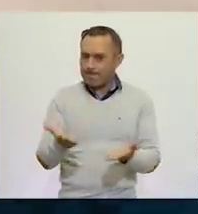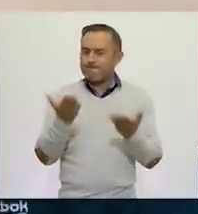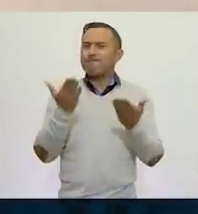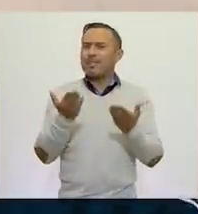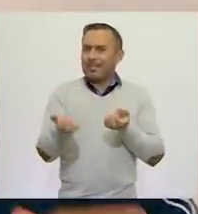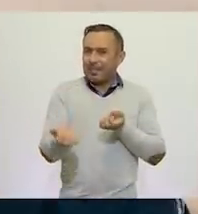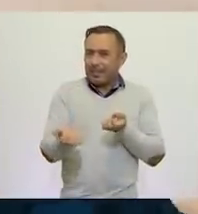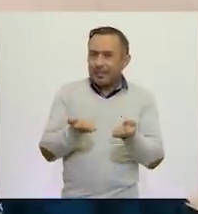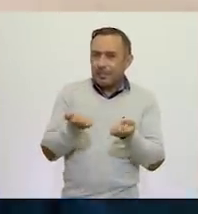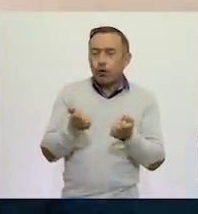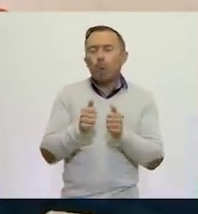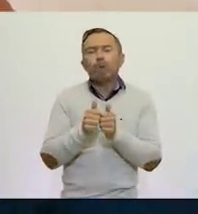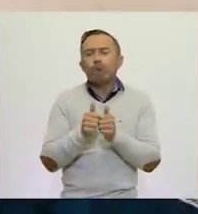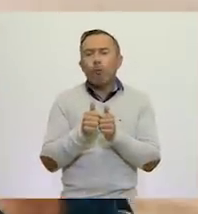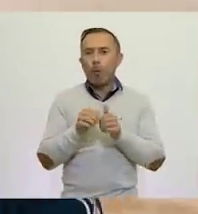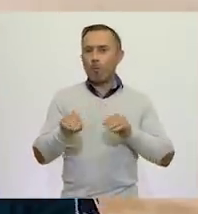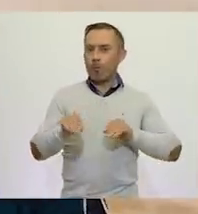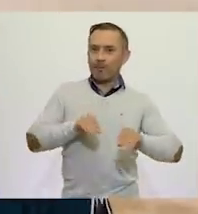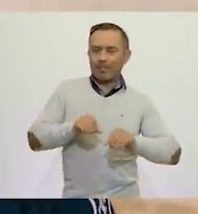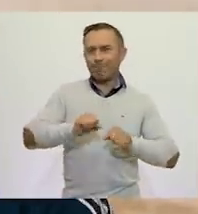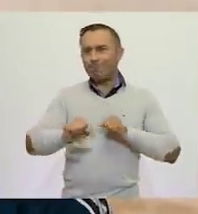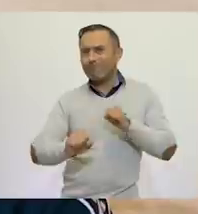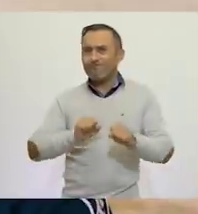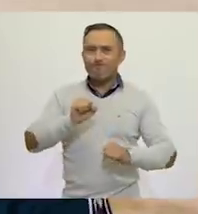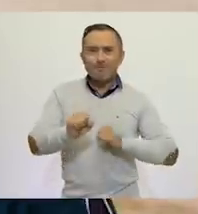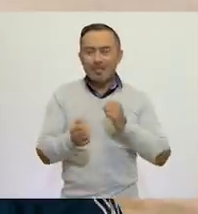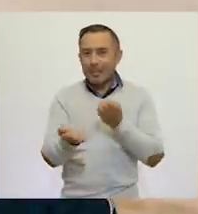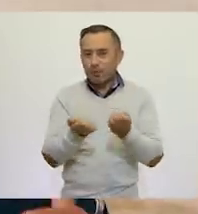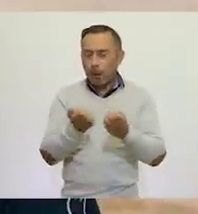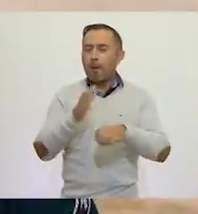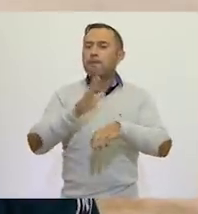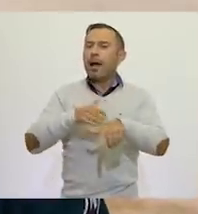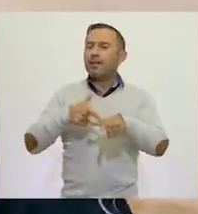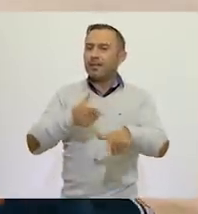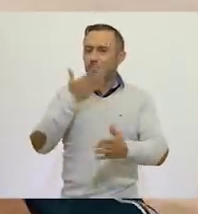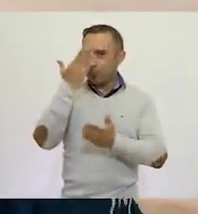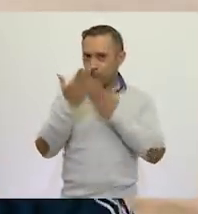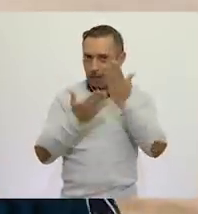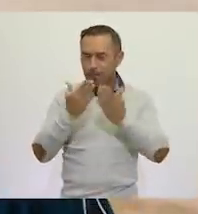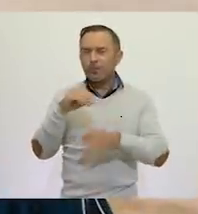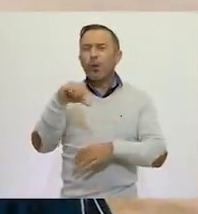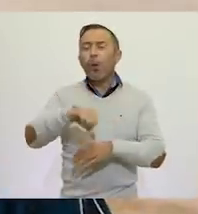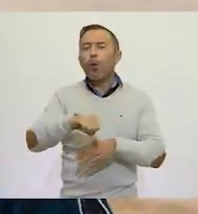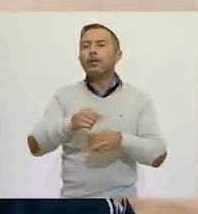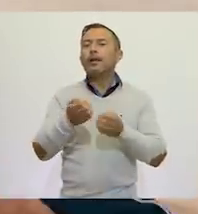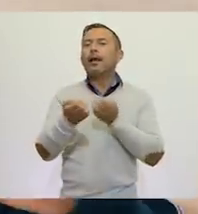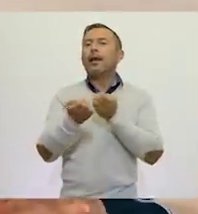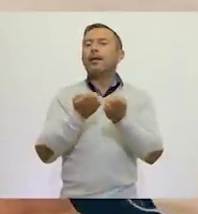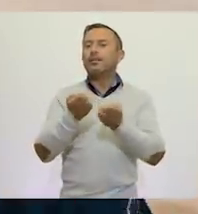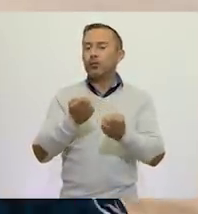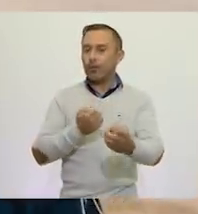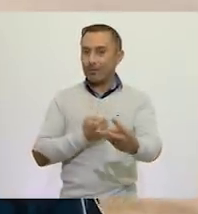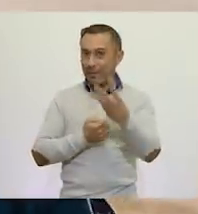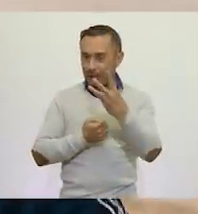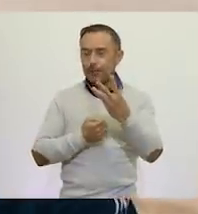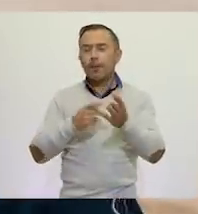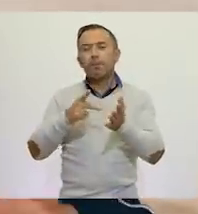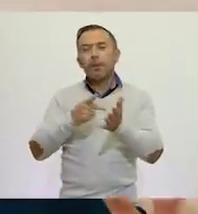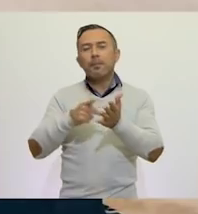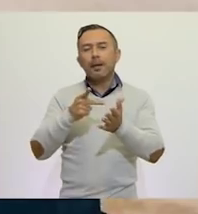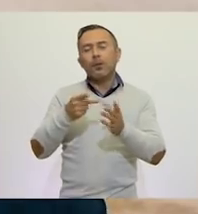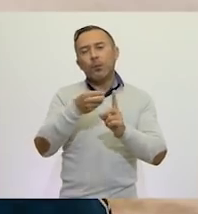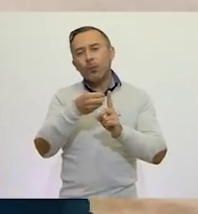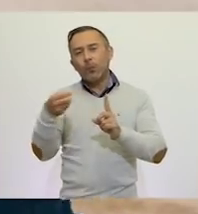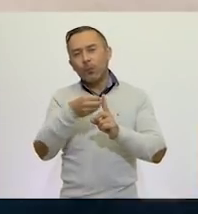moverse un poco, a activarnos para seguir estudiando. Hoy vamos a hacer 3 ejercicios, 4 series,